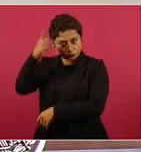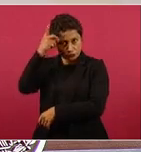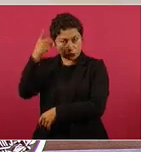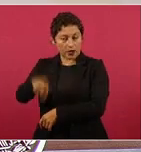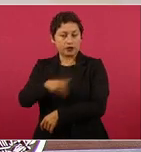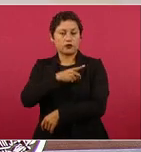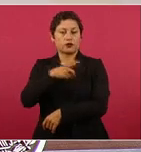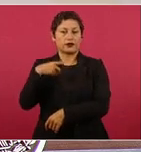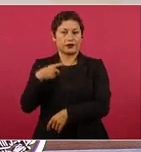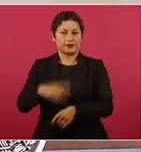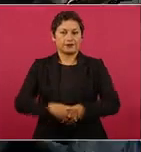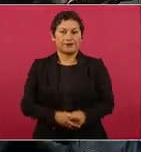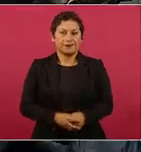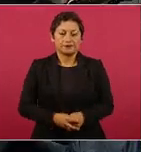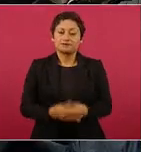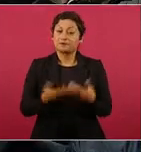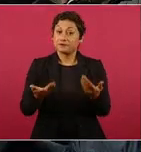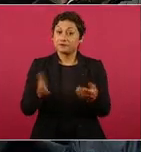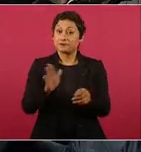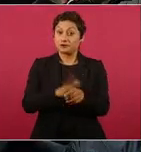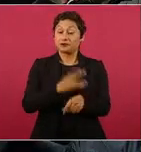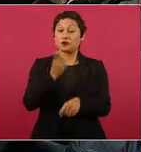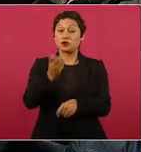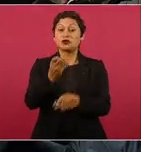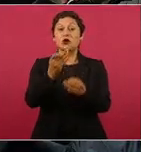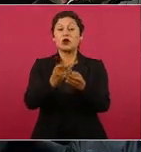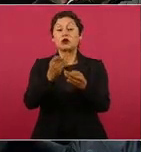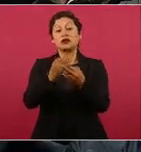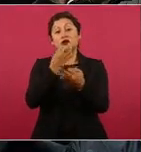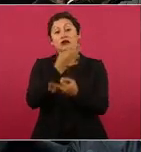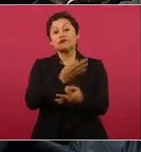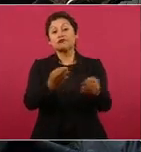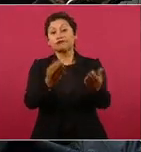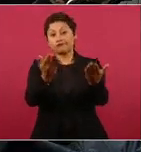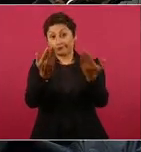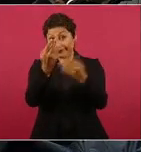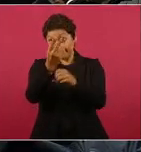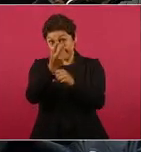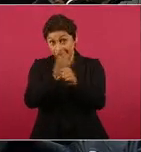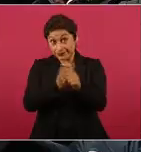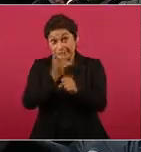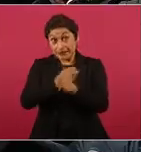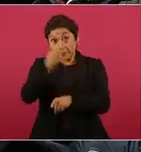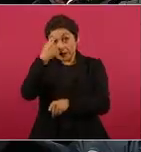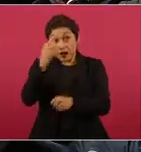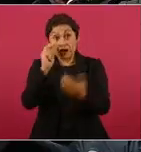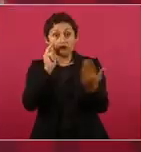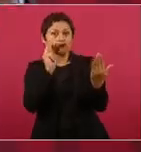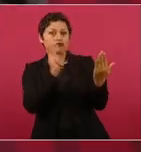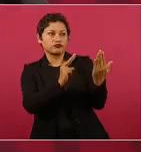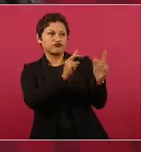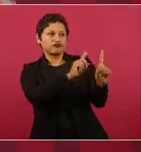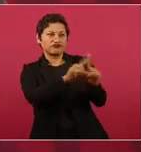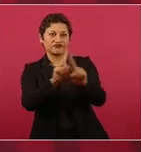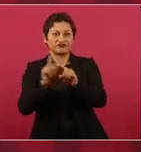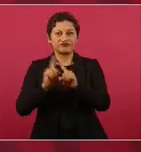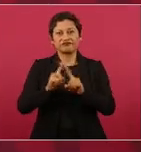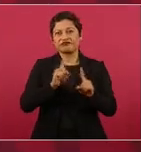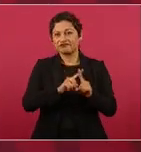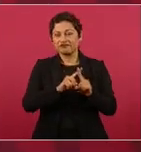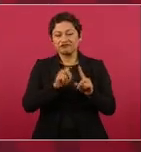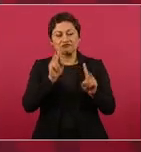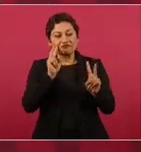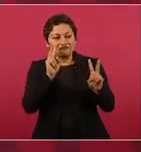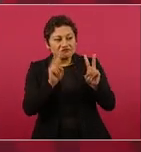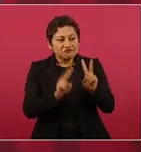que los invitamos a conocer esta interesante colección. Son piezas en general de